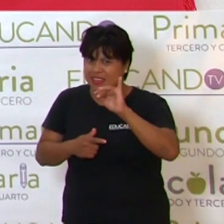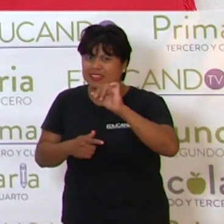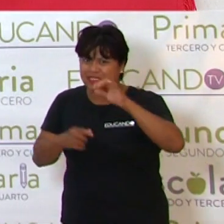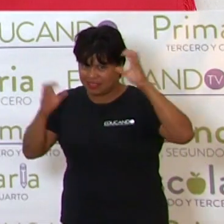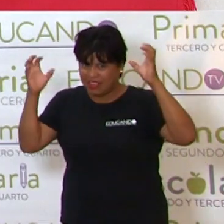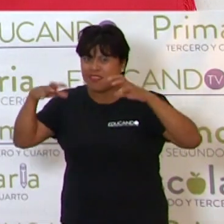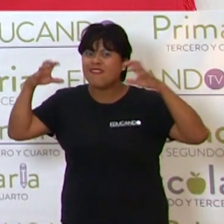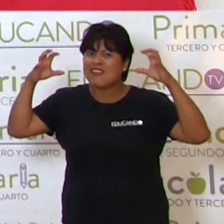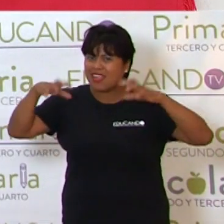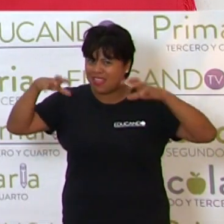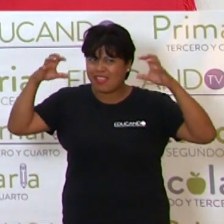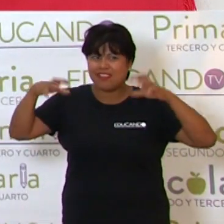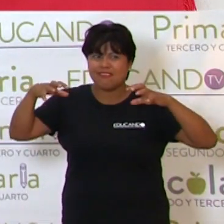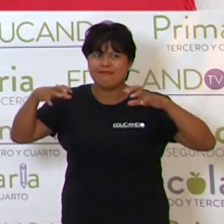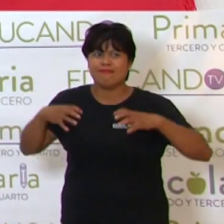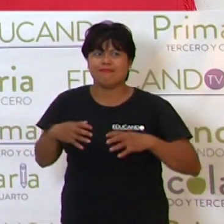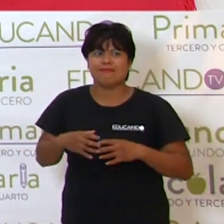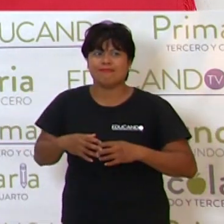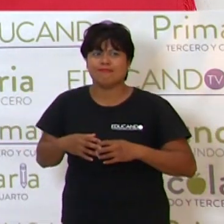lloviendo.